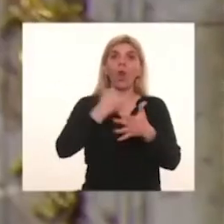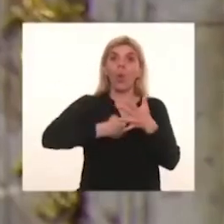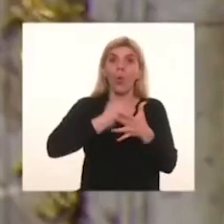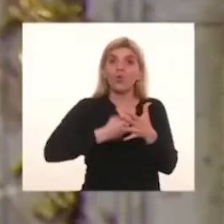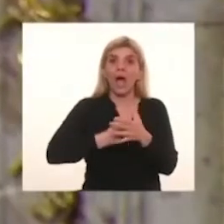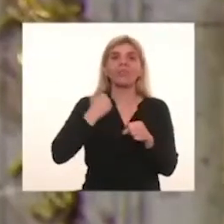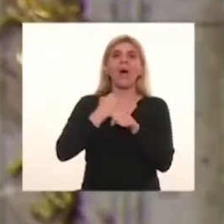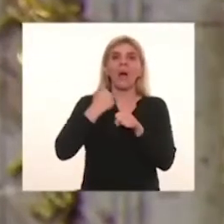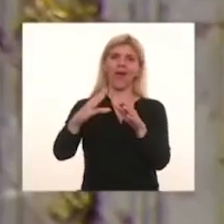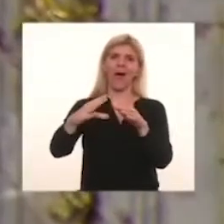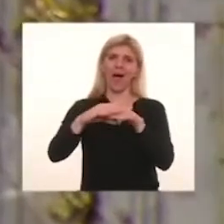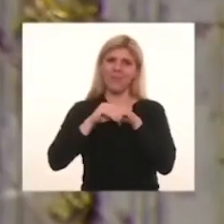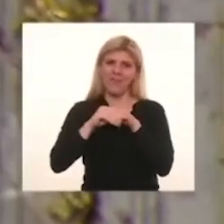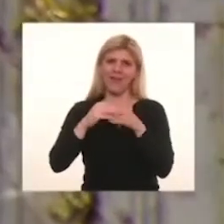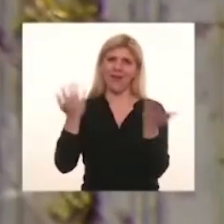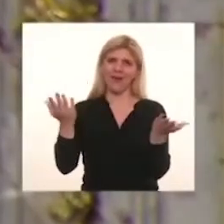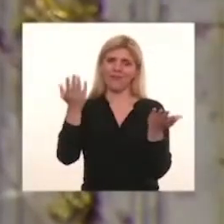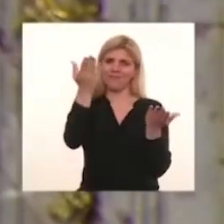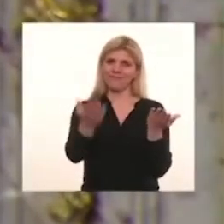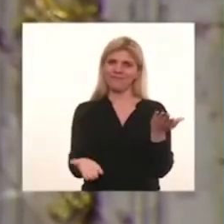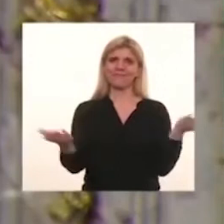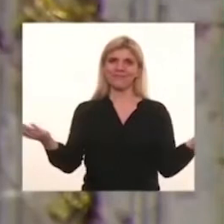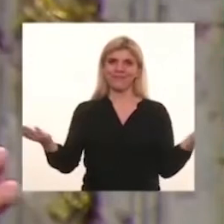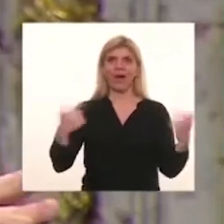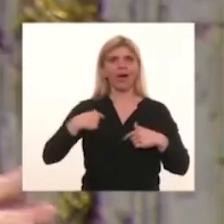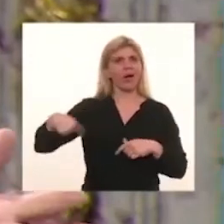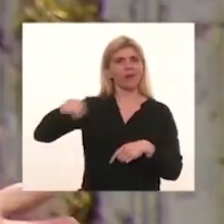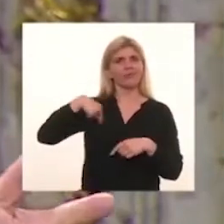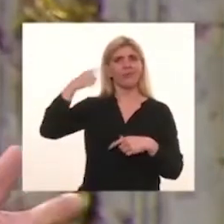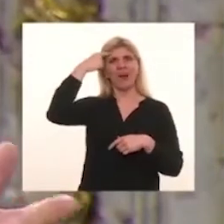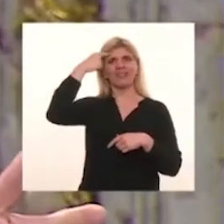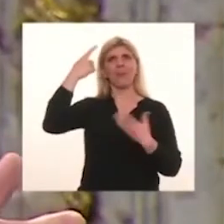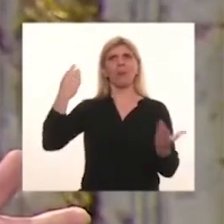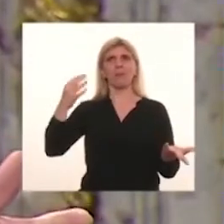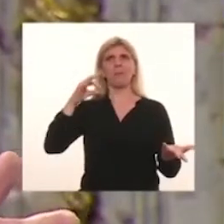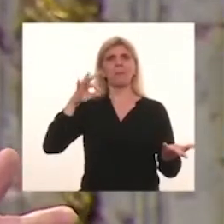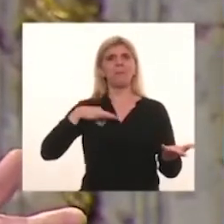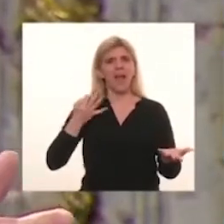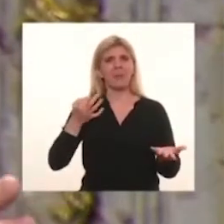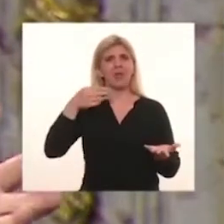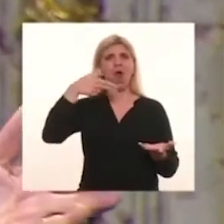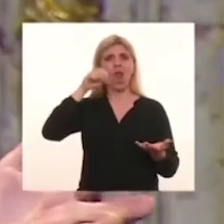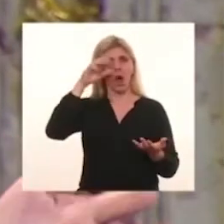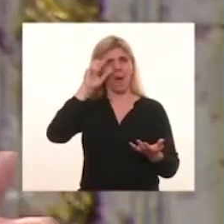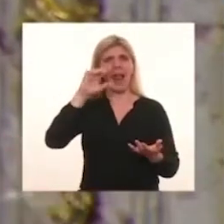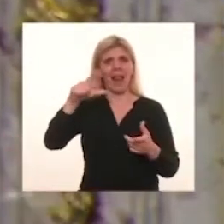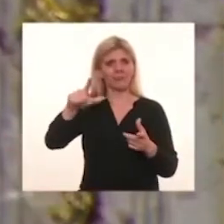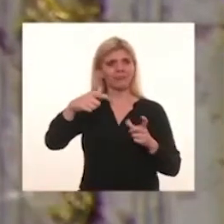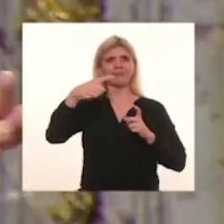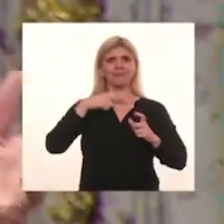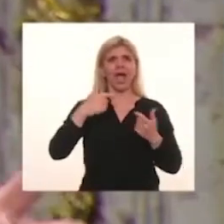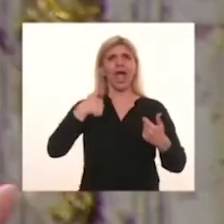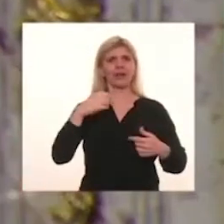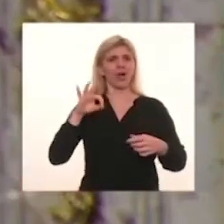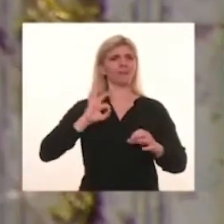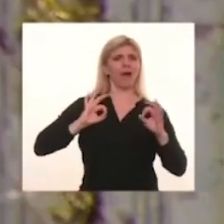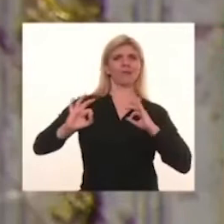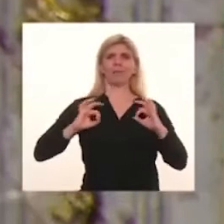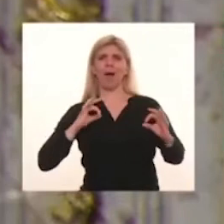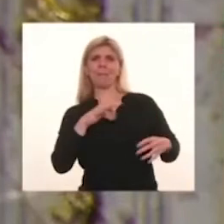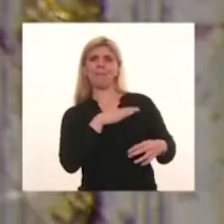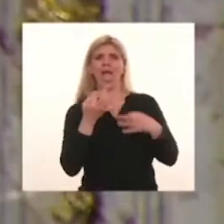La titular del Fondo Monetario Internacional, Cristalina Georgieva, sostuvo que el organismo multilateral quiere ser